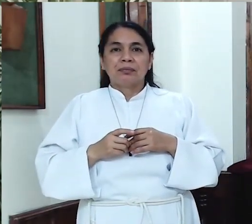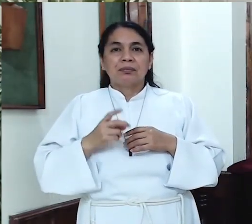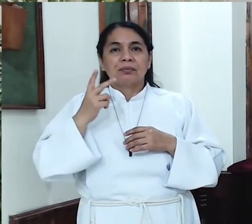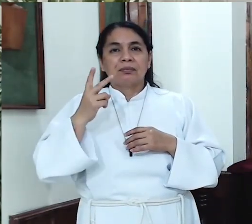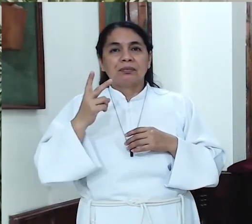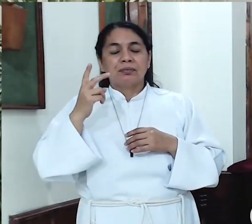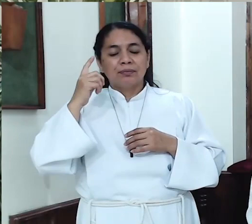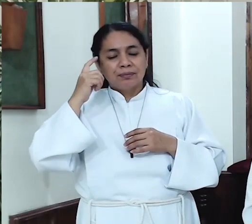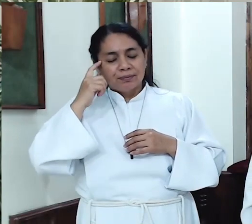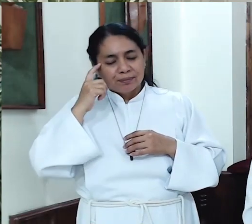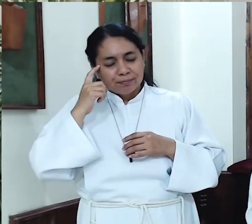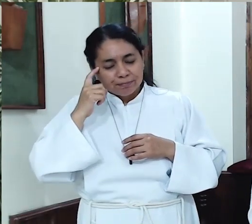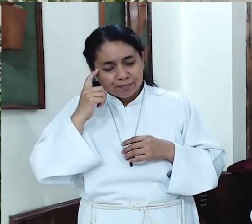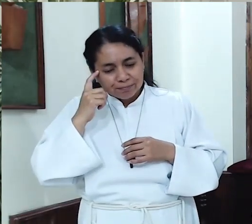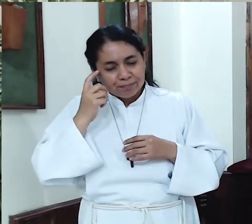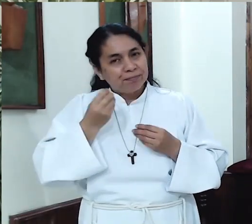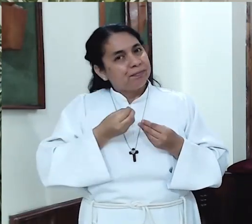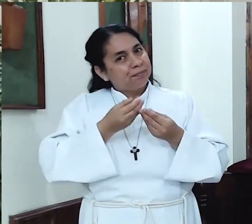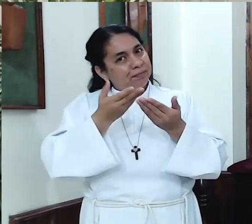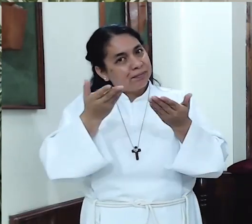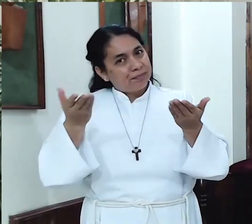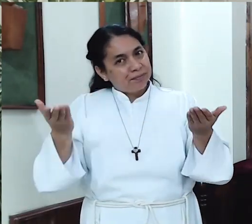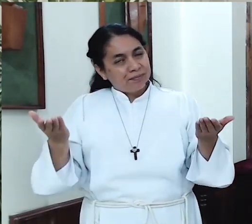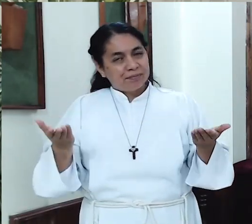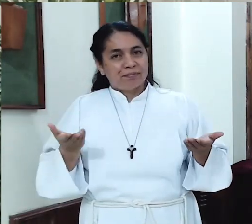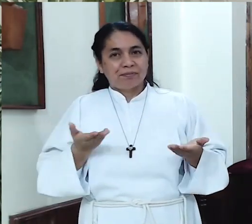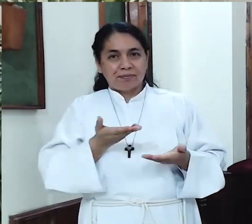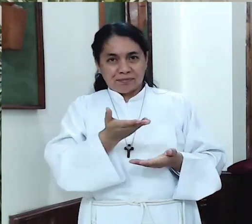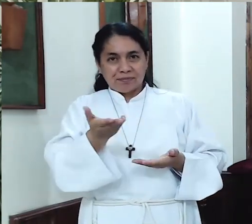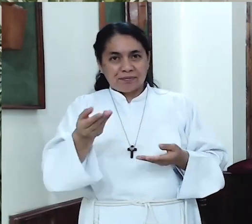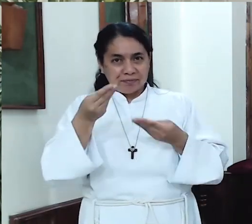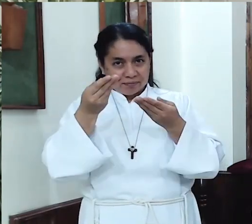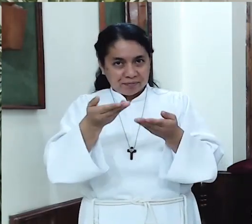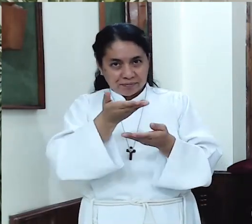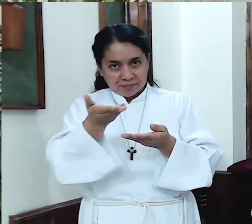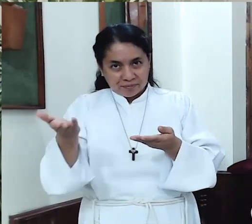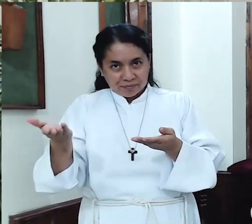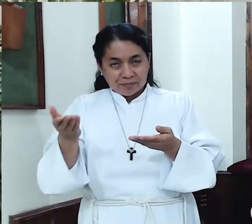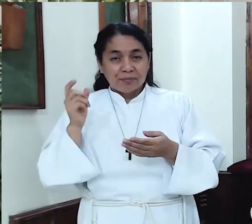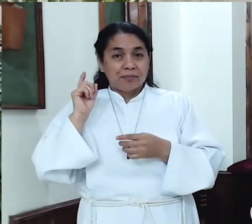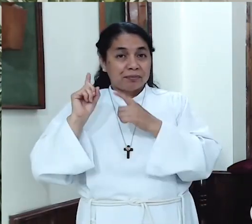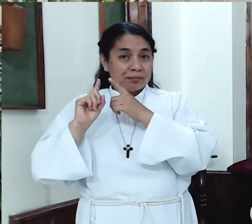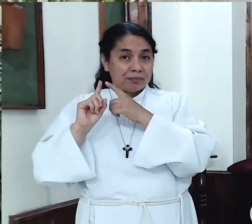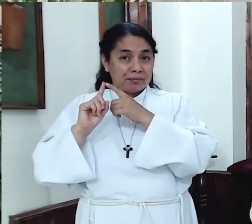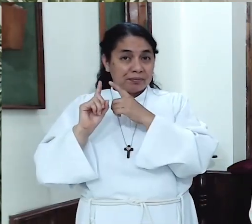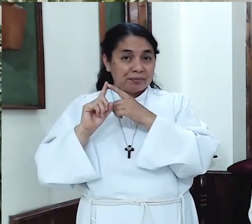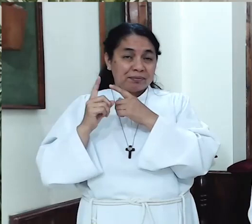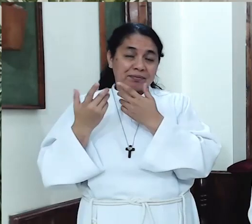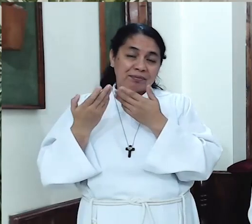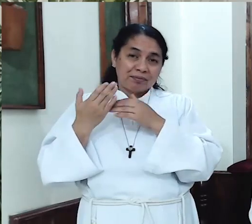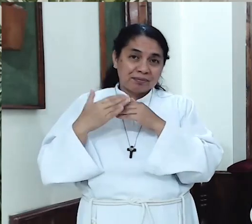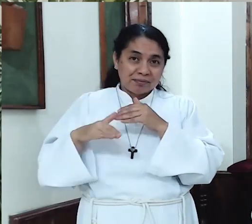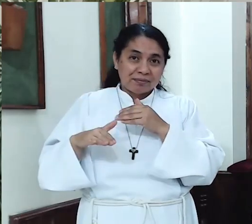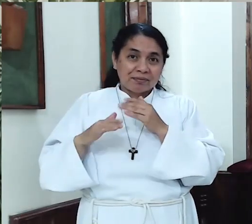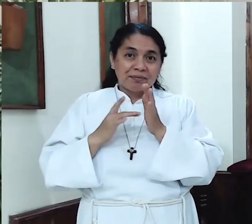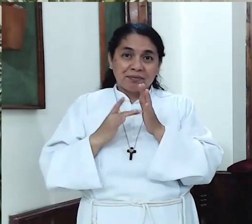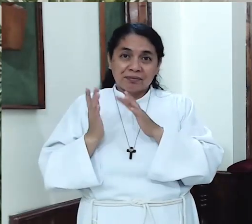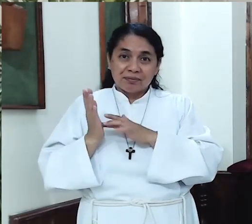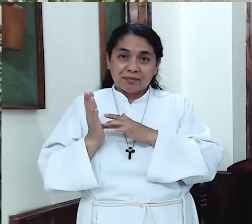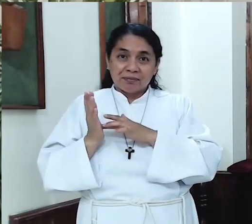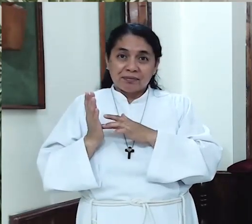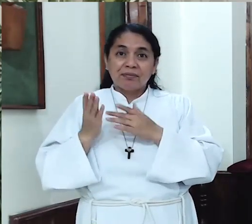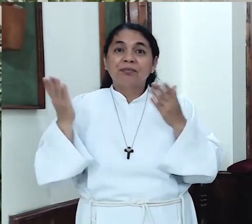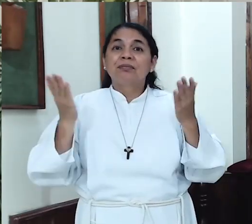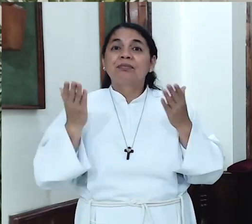reflexiones simplemente que comparto con ustedes. La primera, más que reflexiones, invitaciones que Jesús nos hace. ¿Dónde está